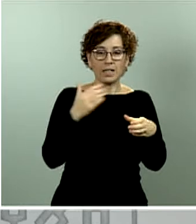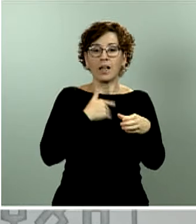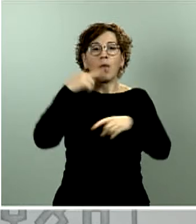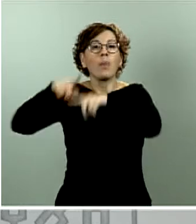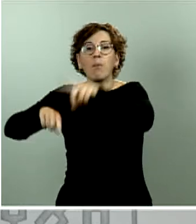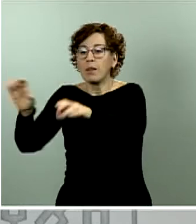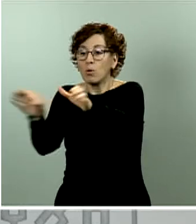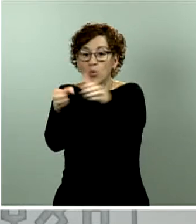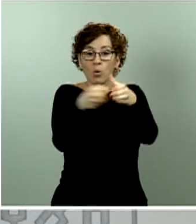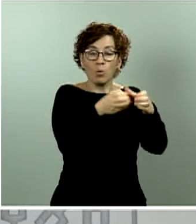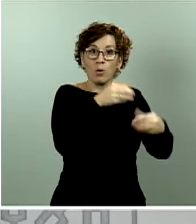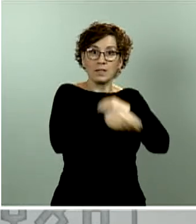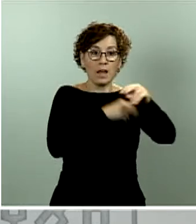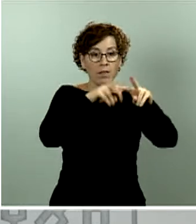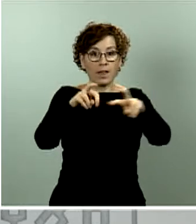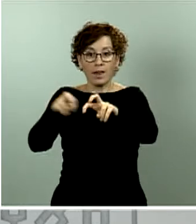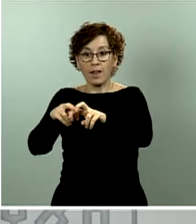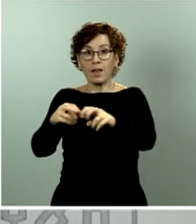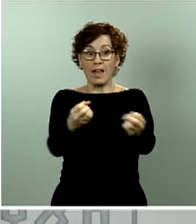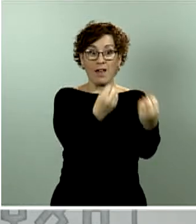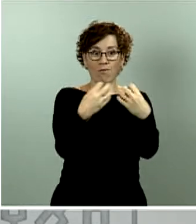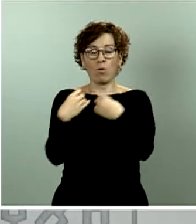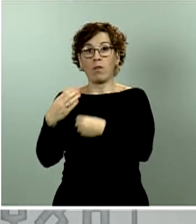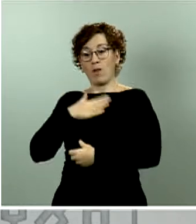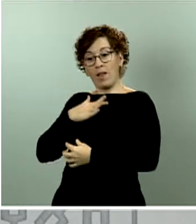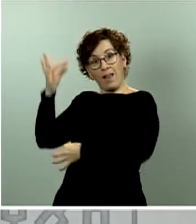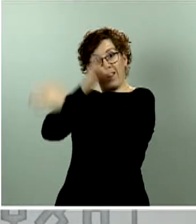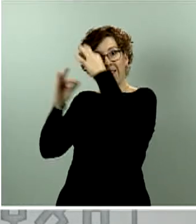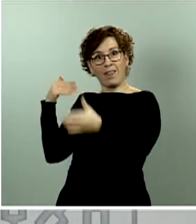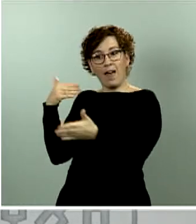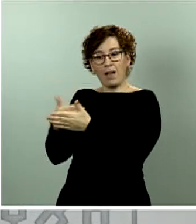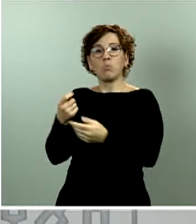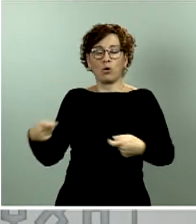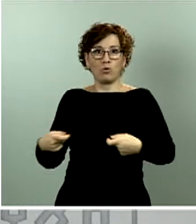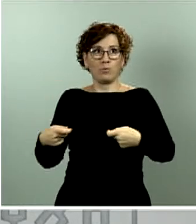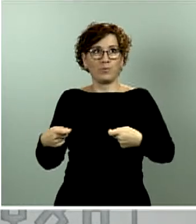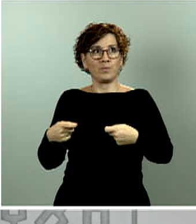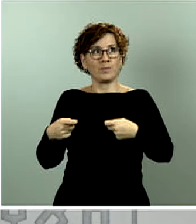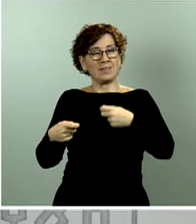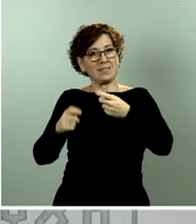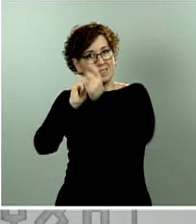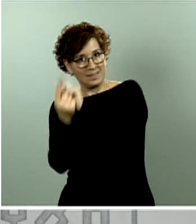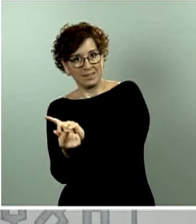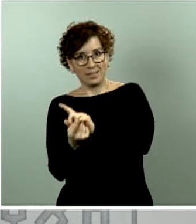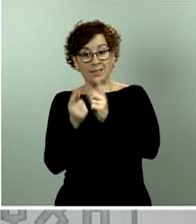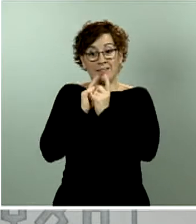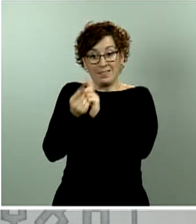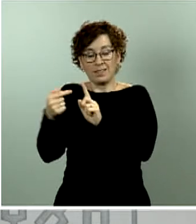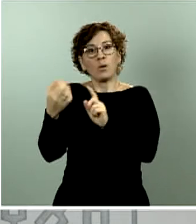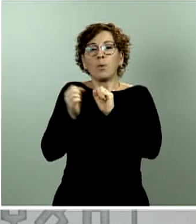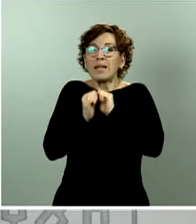las series y nos genera una dificultad que no podemos aclarar hasta que seamos capaces de